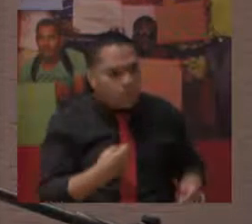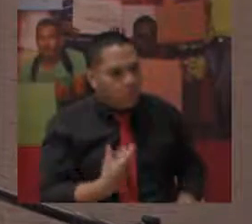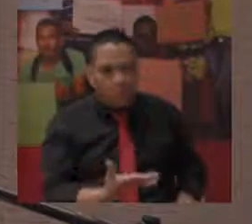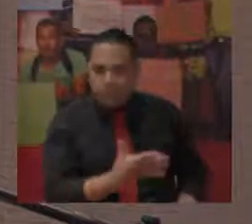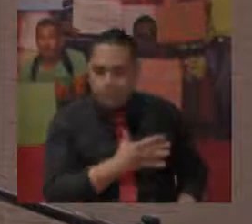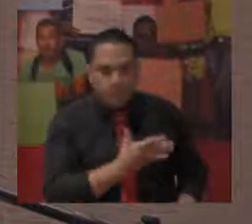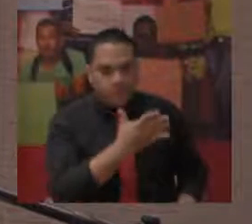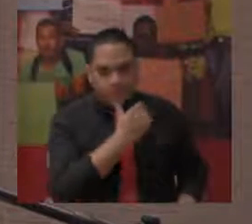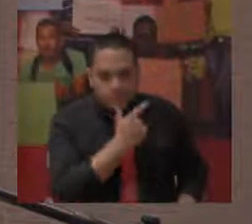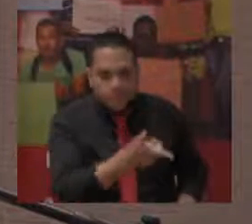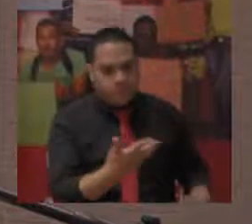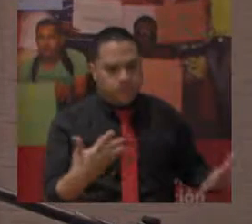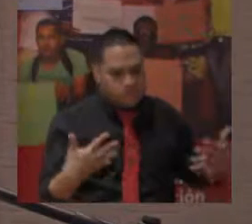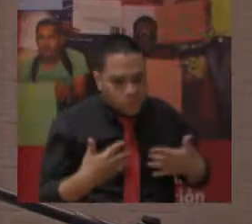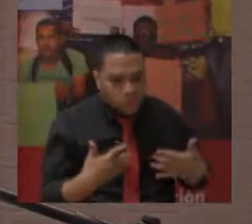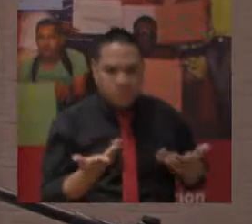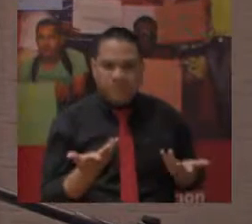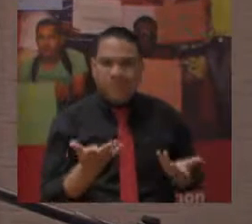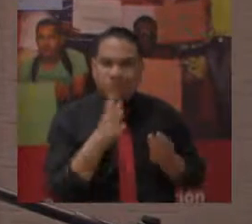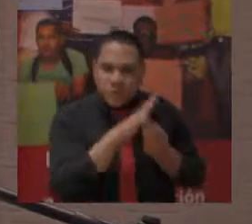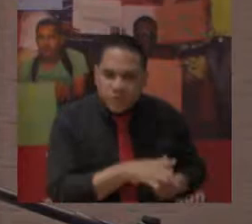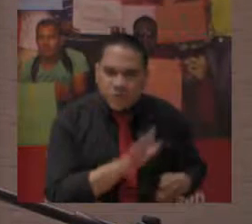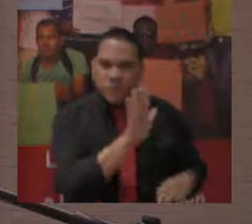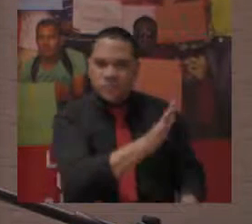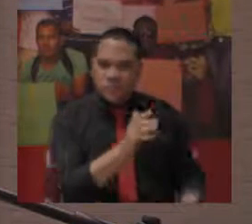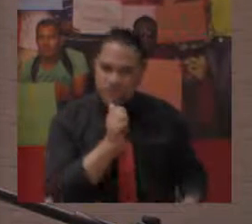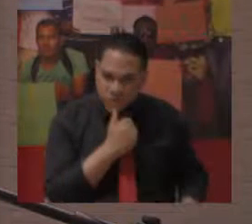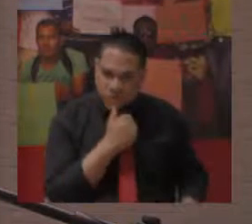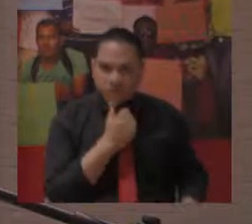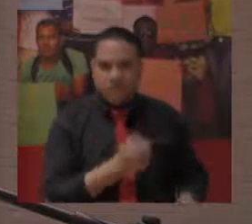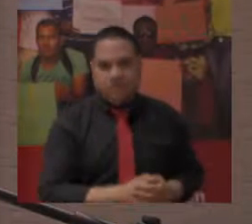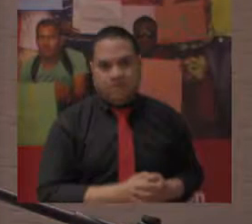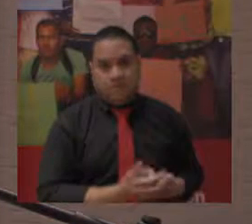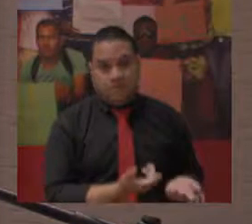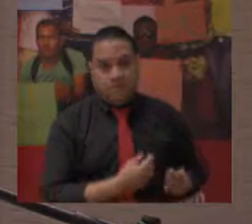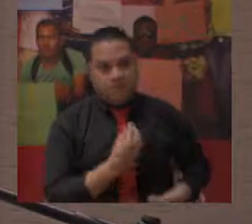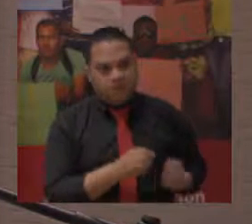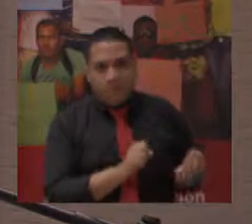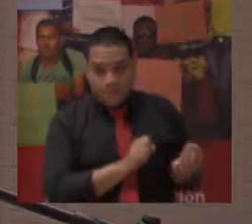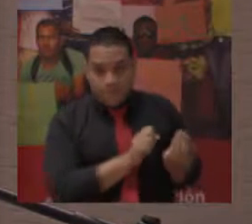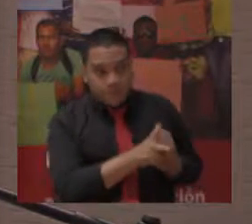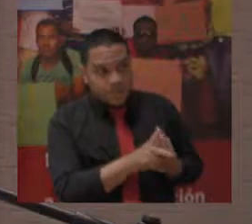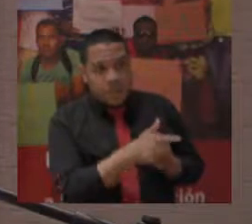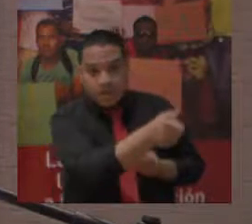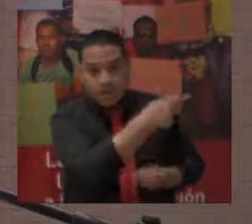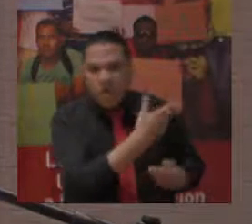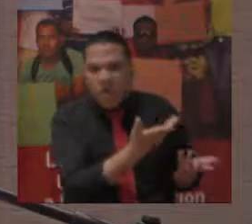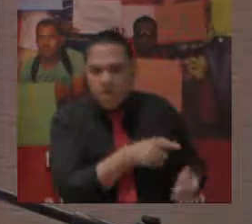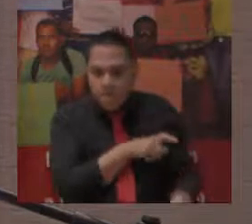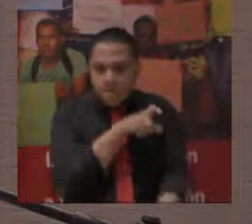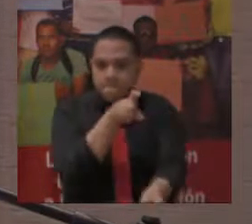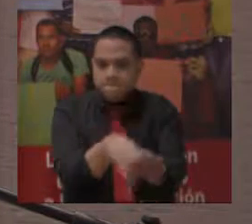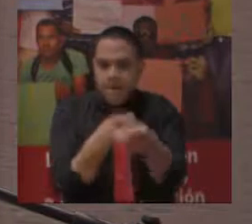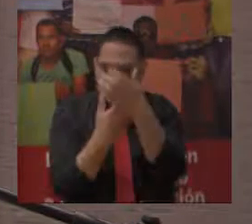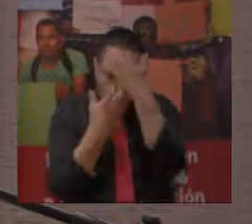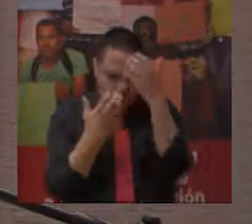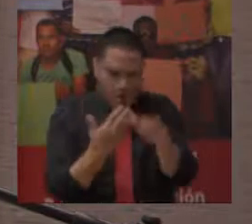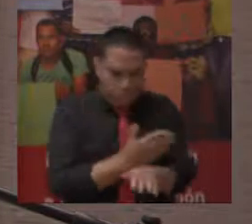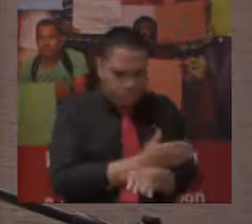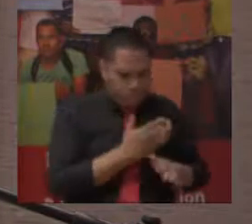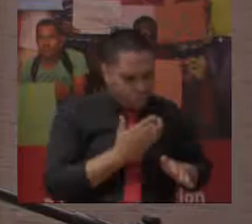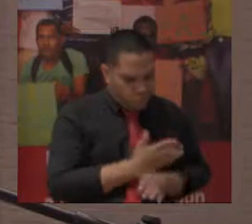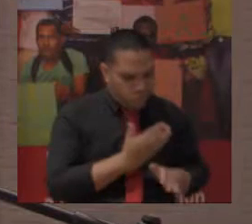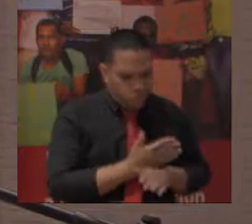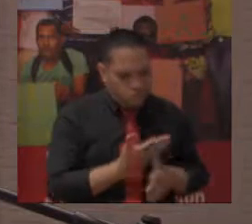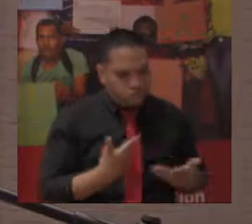oportunidades, en condición de vulnerabilidad, que entraron a los grupos, insisto, por un problema de